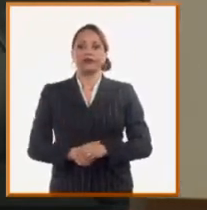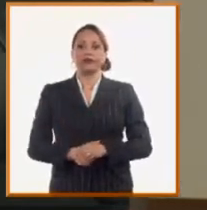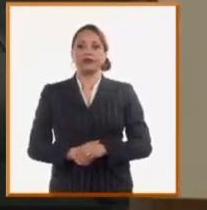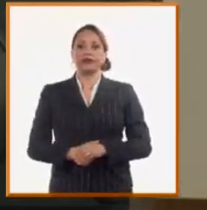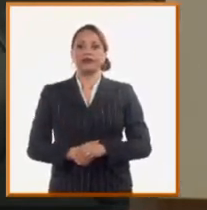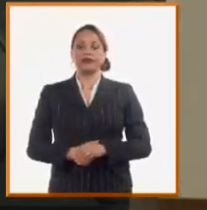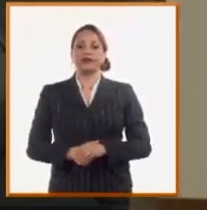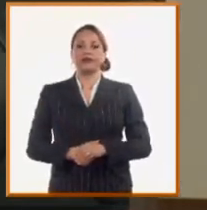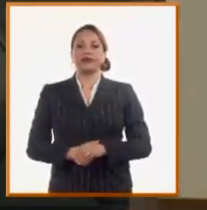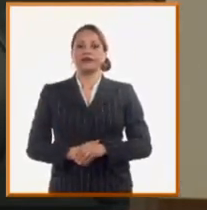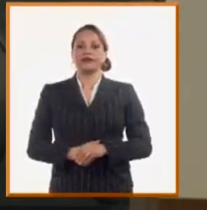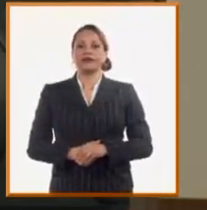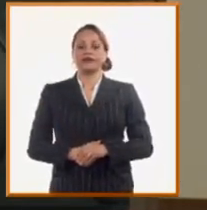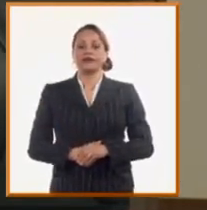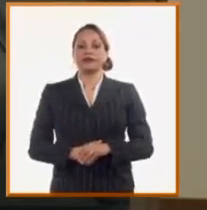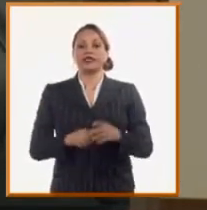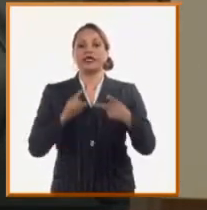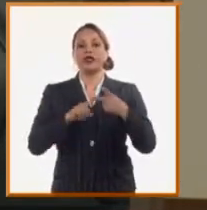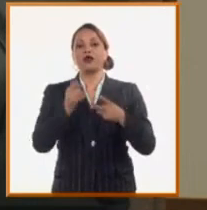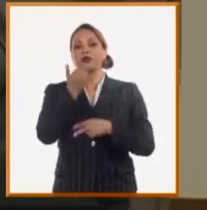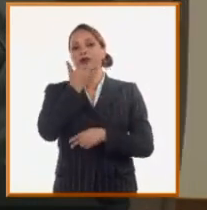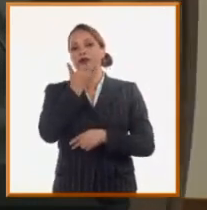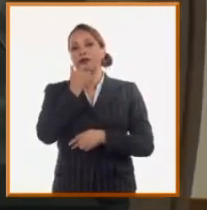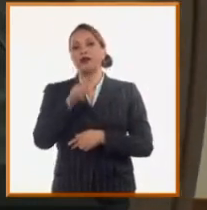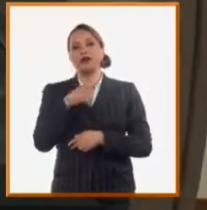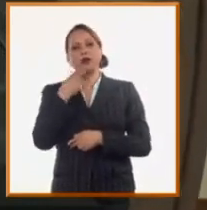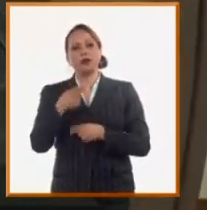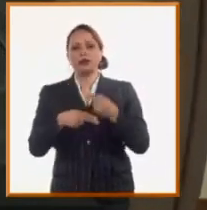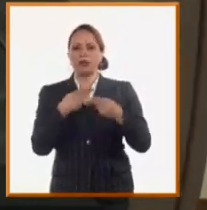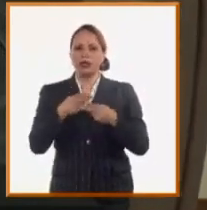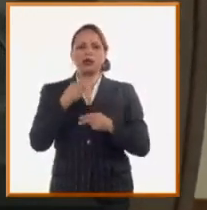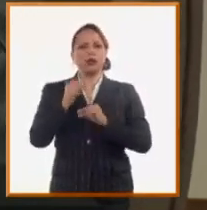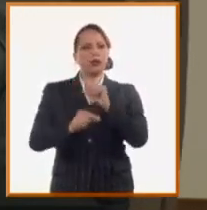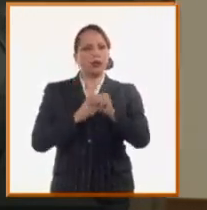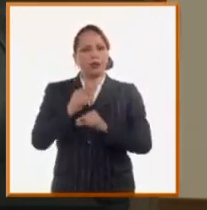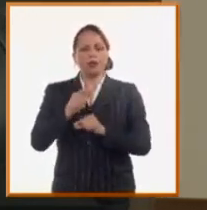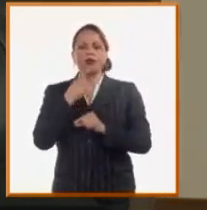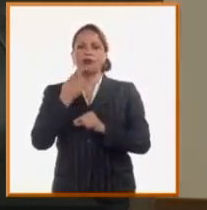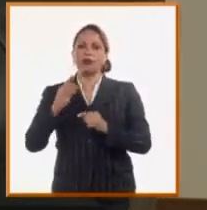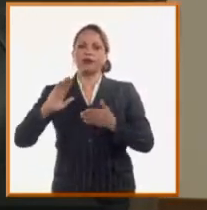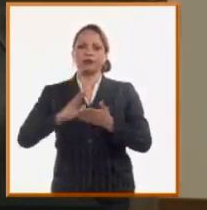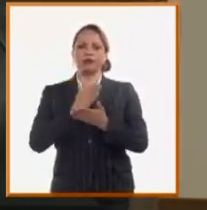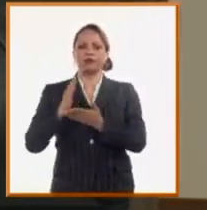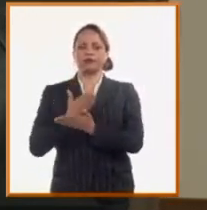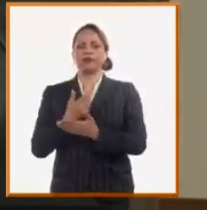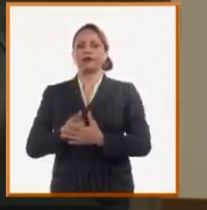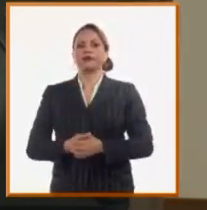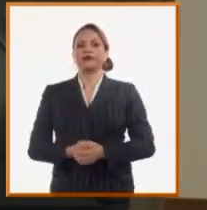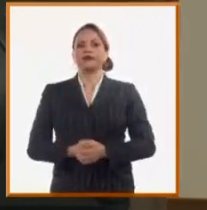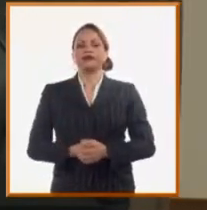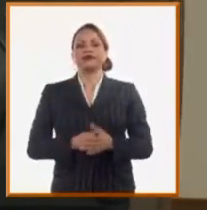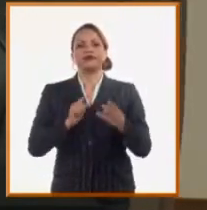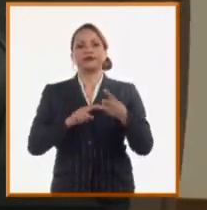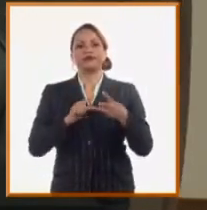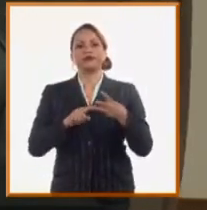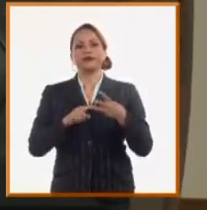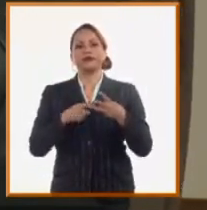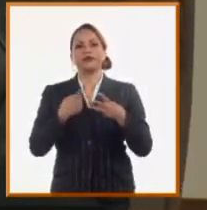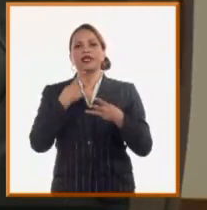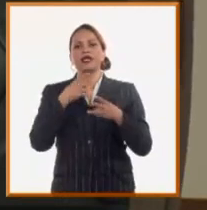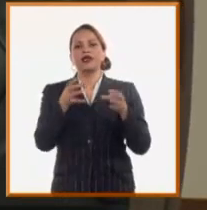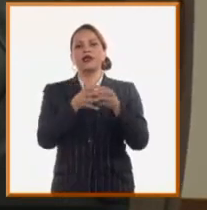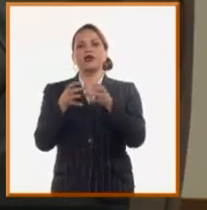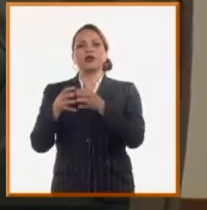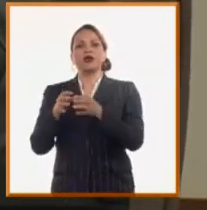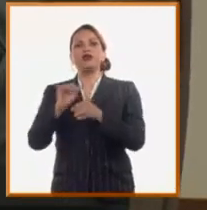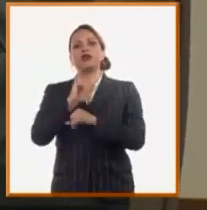Bueno, el segundo tipo de problema, que son los errores cometidos, lo vamos a hacer y vamos a aplicar medidas y los vamos a corregir eso. Y el tercero, las tendencias, que también las